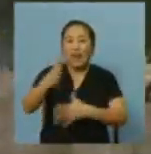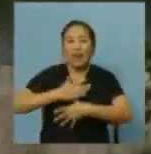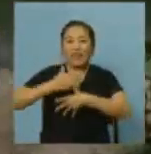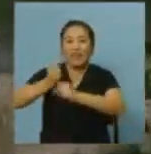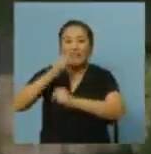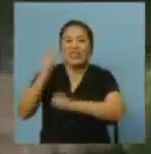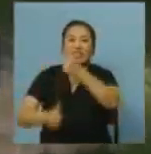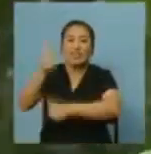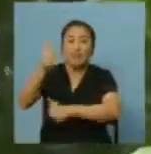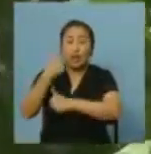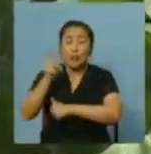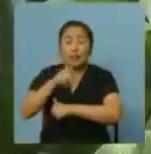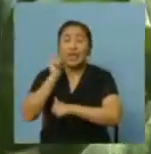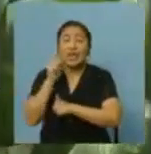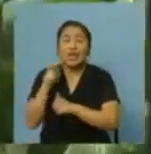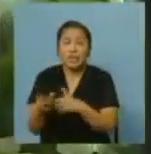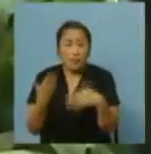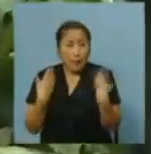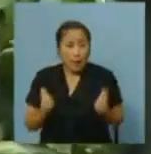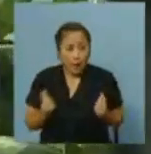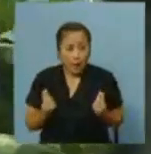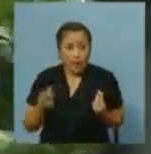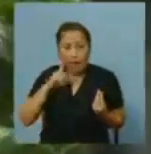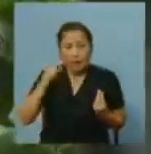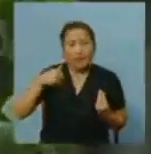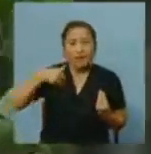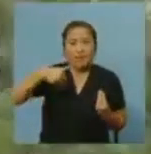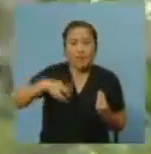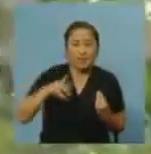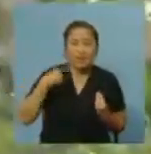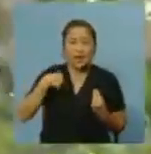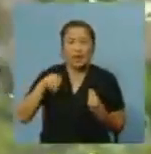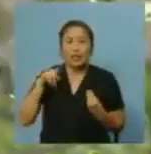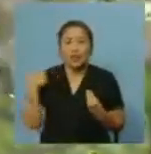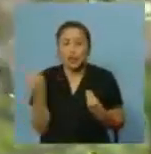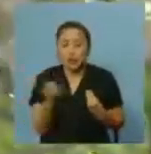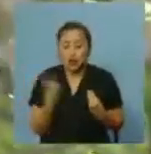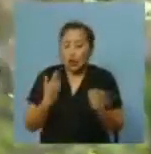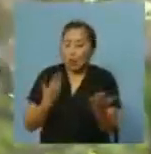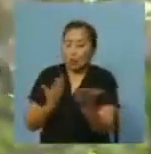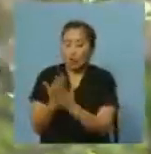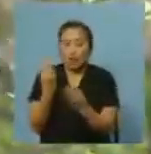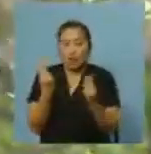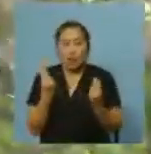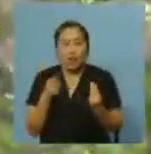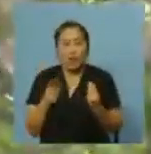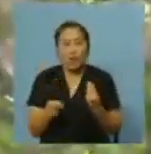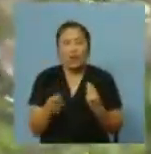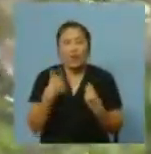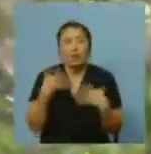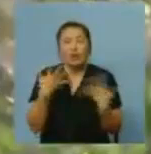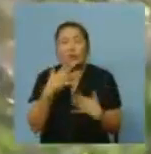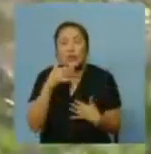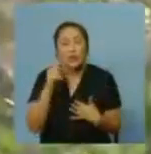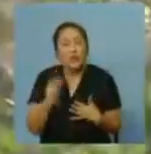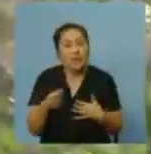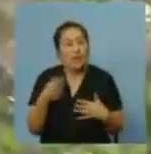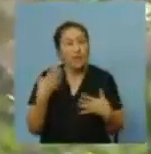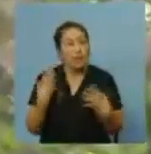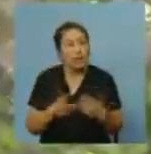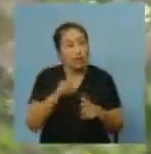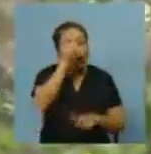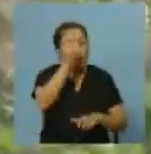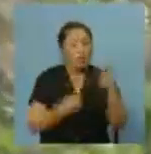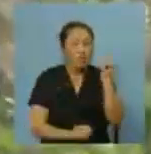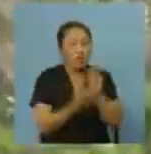de la competencia precisamente para que diga si lo que nosotros estamos solicitando, lo que entendemos que corresponde a que el productor